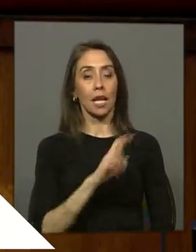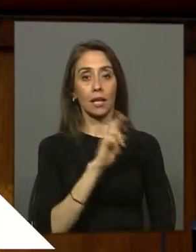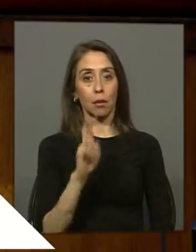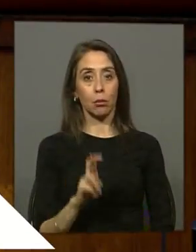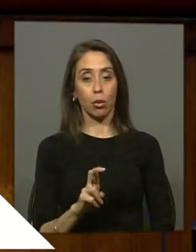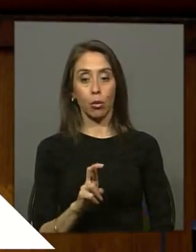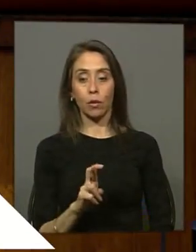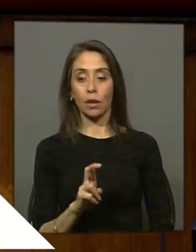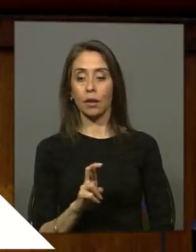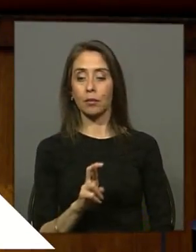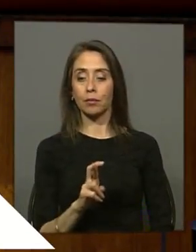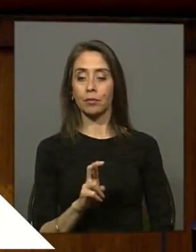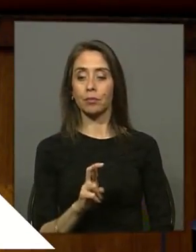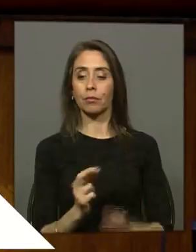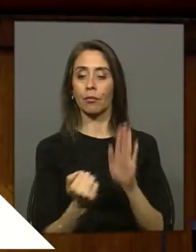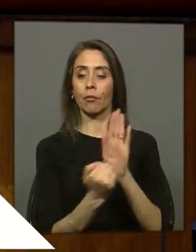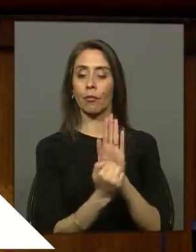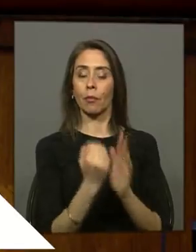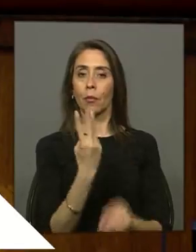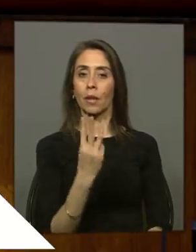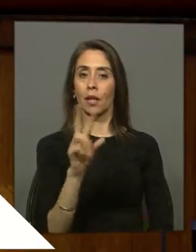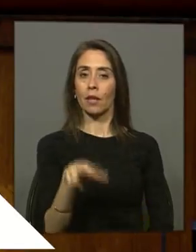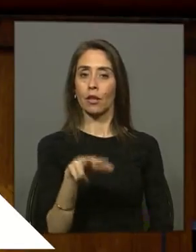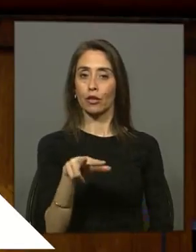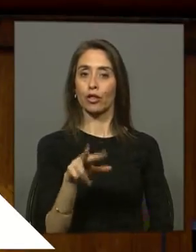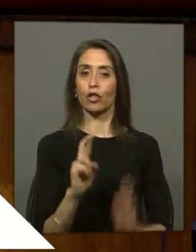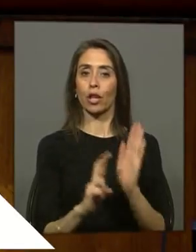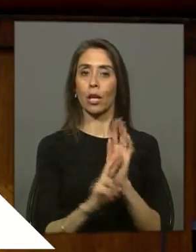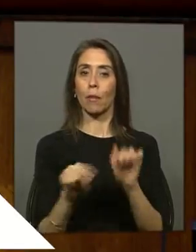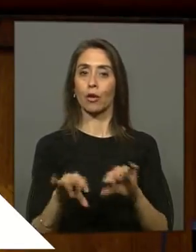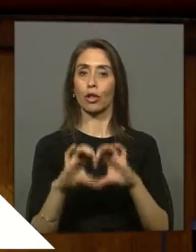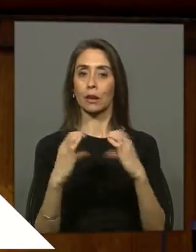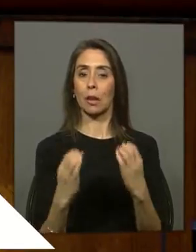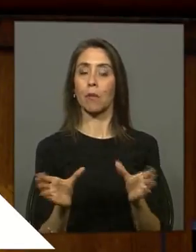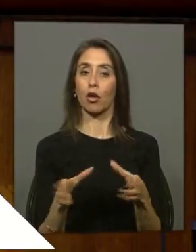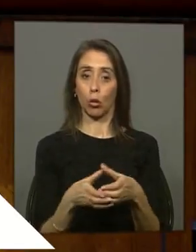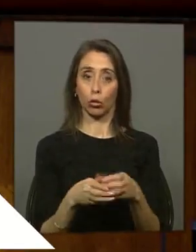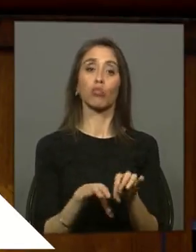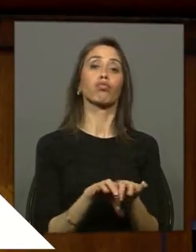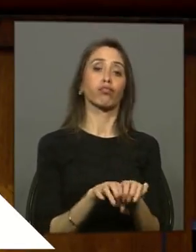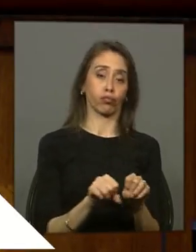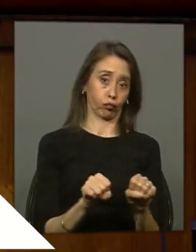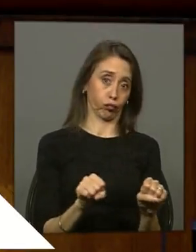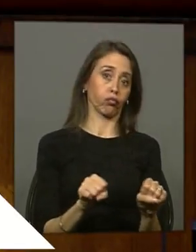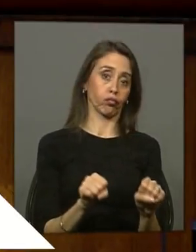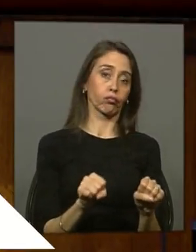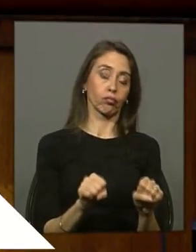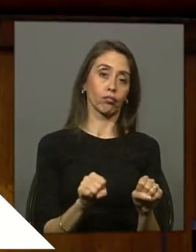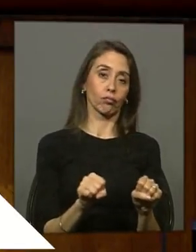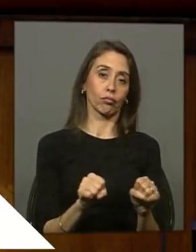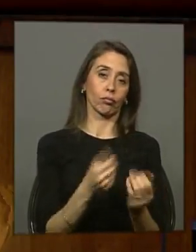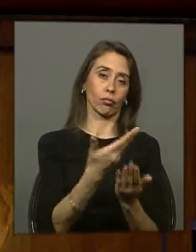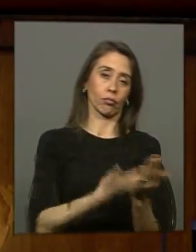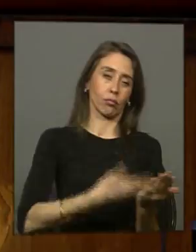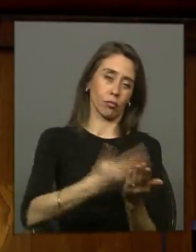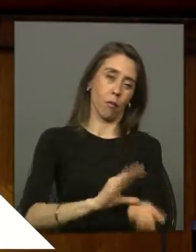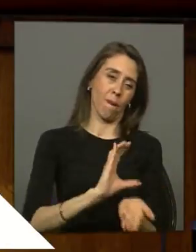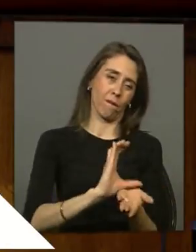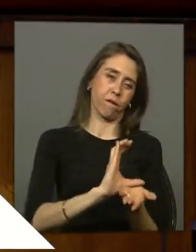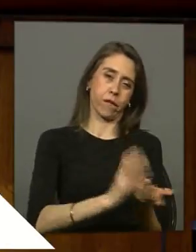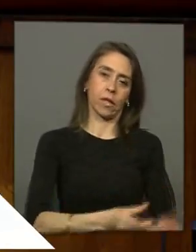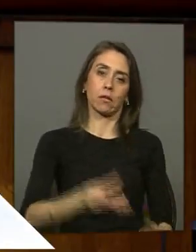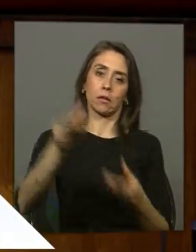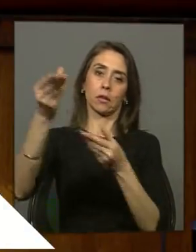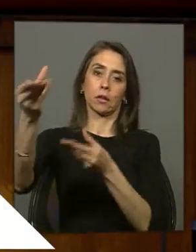de acuerdo al artículo 318 del reglamento de la cámara la comisión acordó enviar también sendos ejemplares de aquel